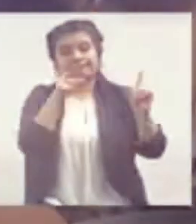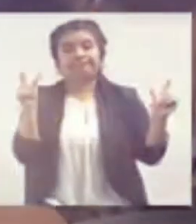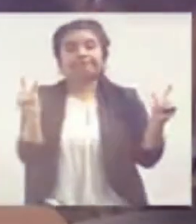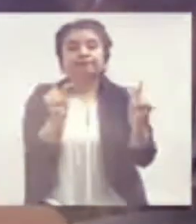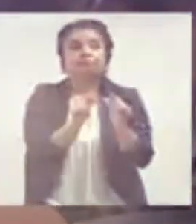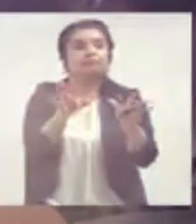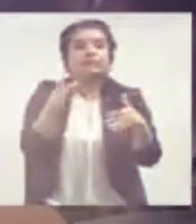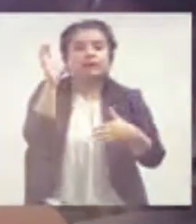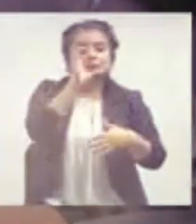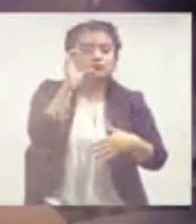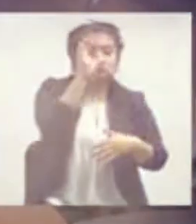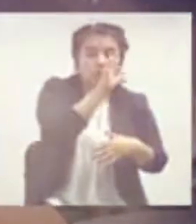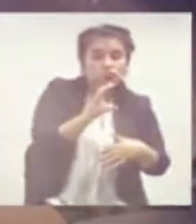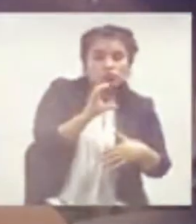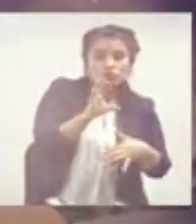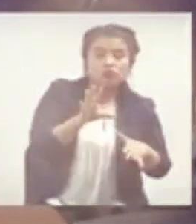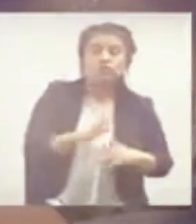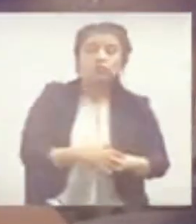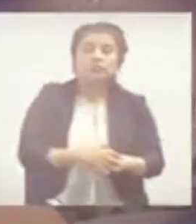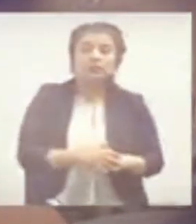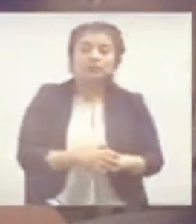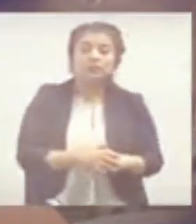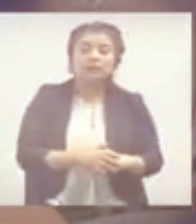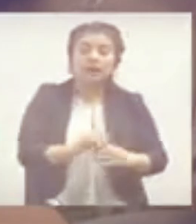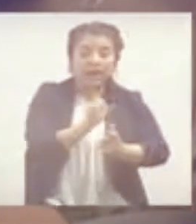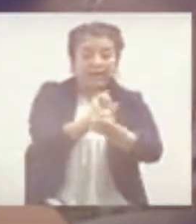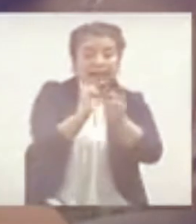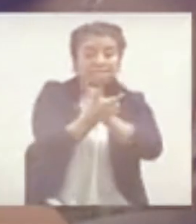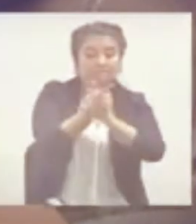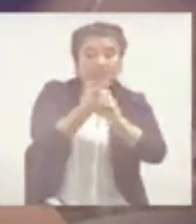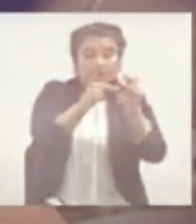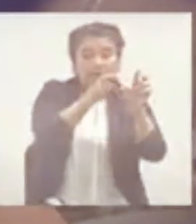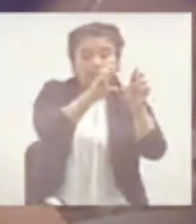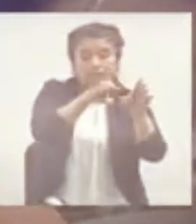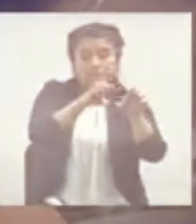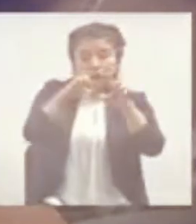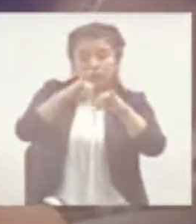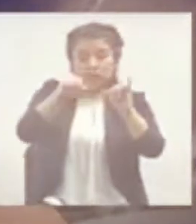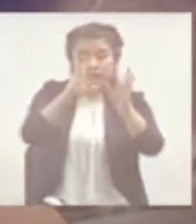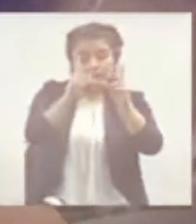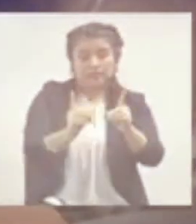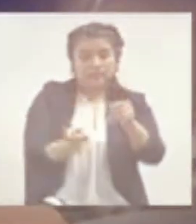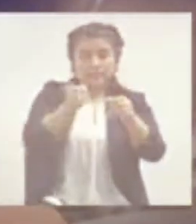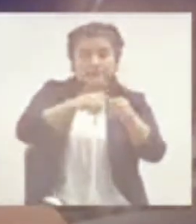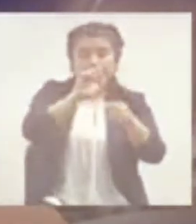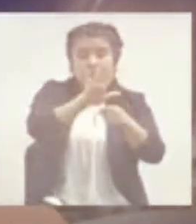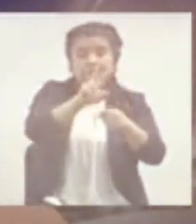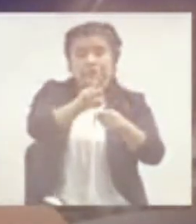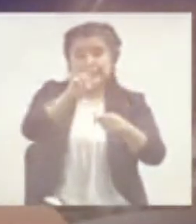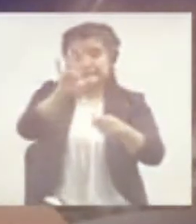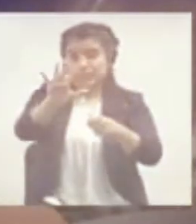que buscaba es la cambio en la integración de las juntas directivas de 25